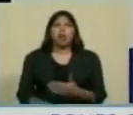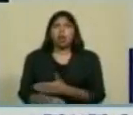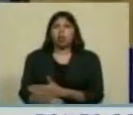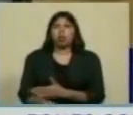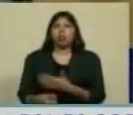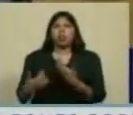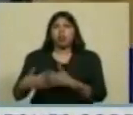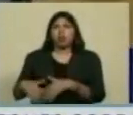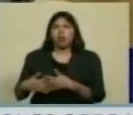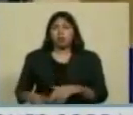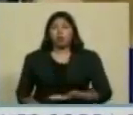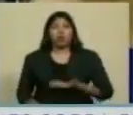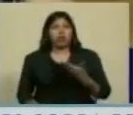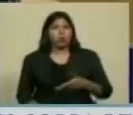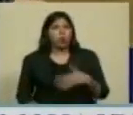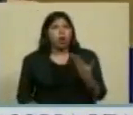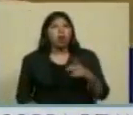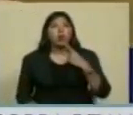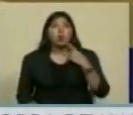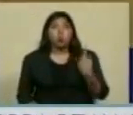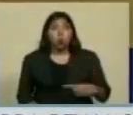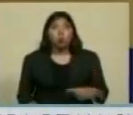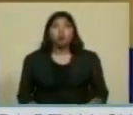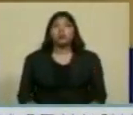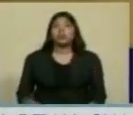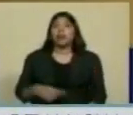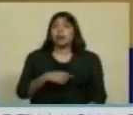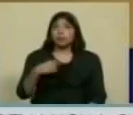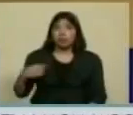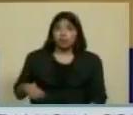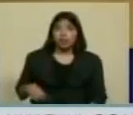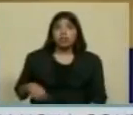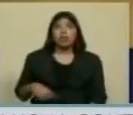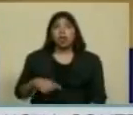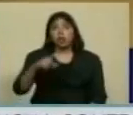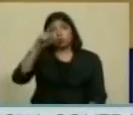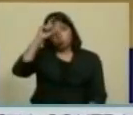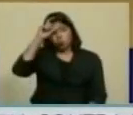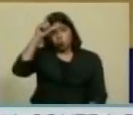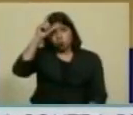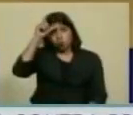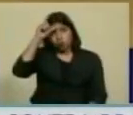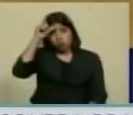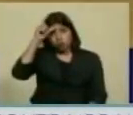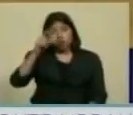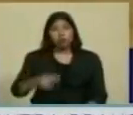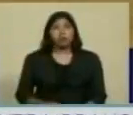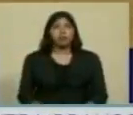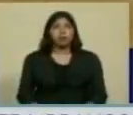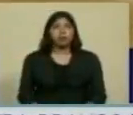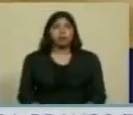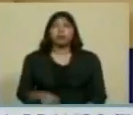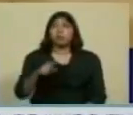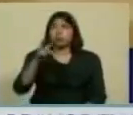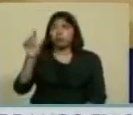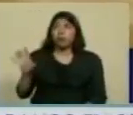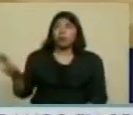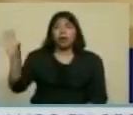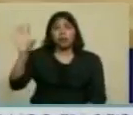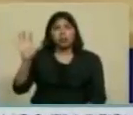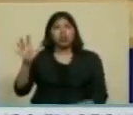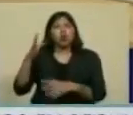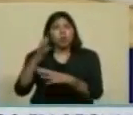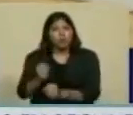las más importantes está Rusia, China, Turquía, socios y aliados que apuestan a Venezuela, que